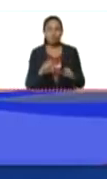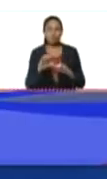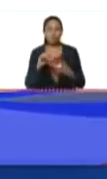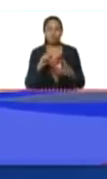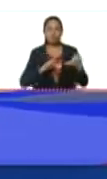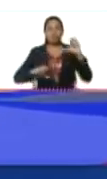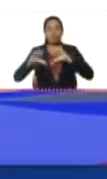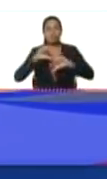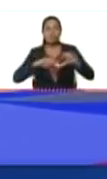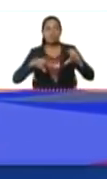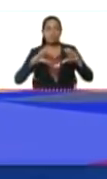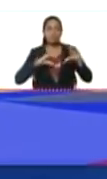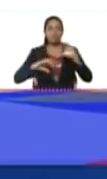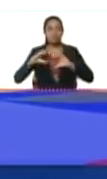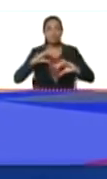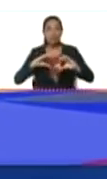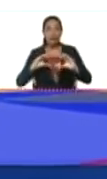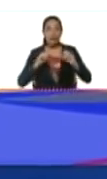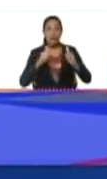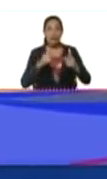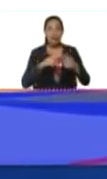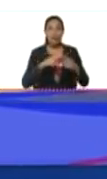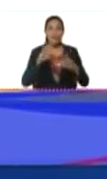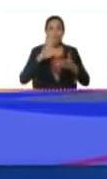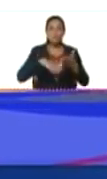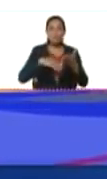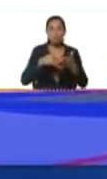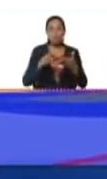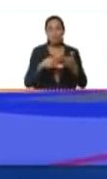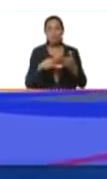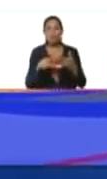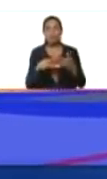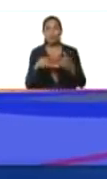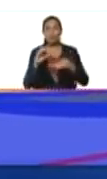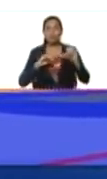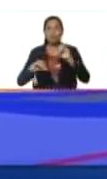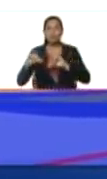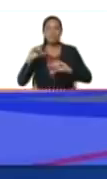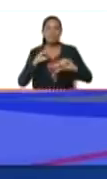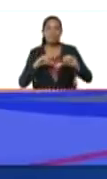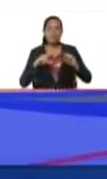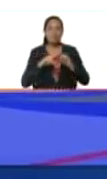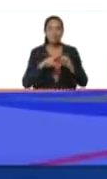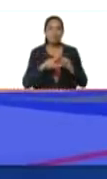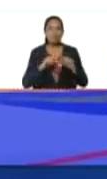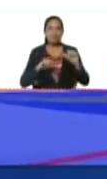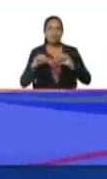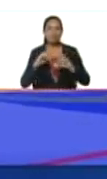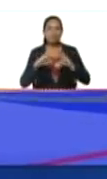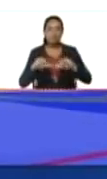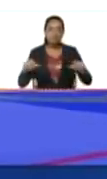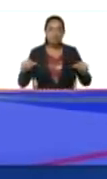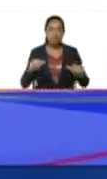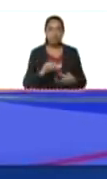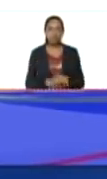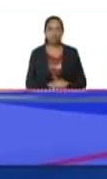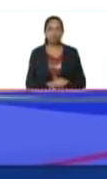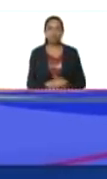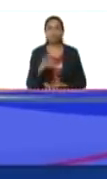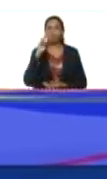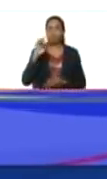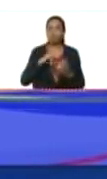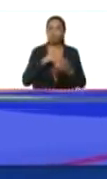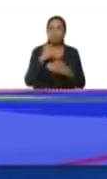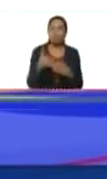año pasado con las Olimpiadas Científicas, matemática, física, biología, ciencias de la tierra. Las Olimpiadas Científicas es un